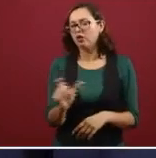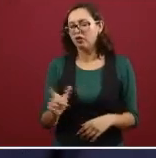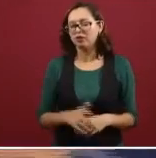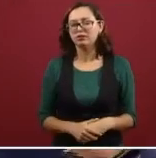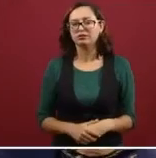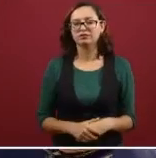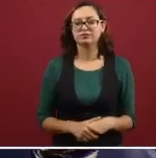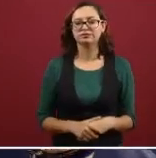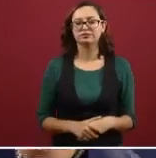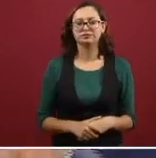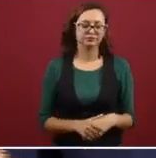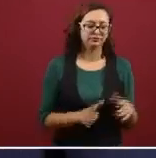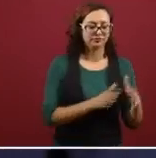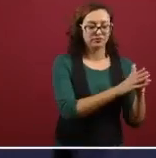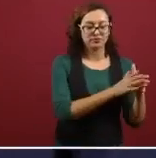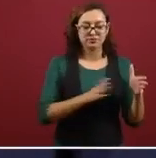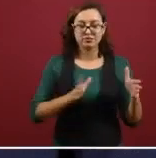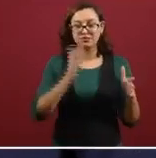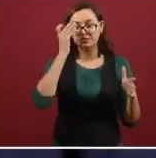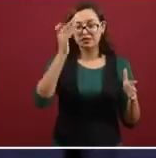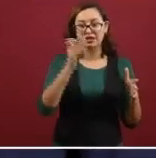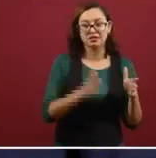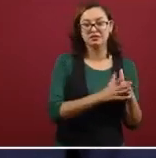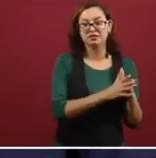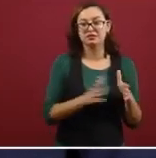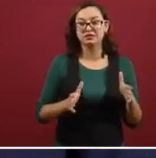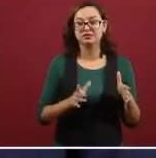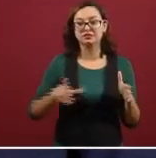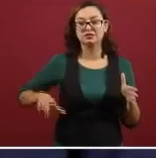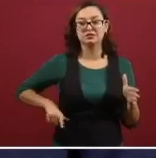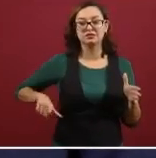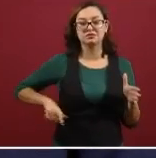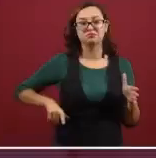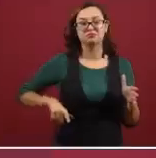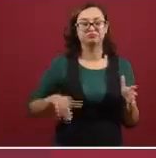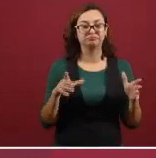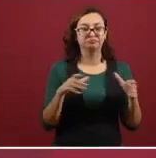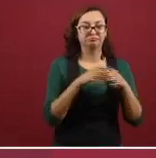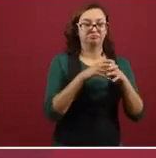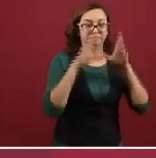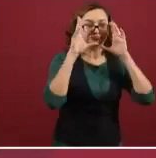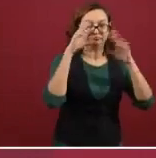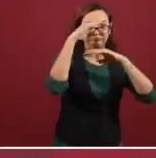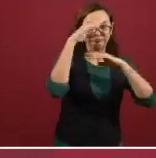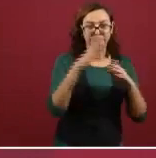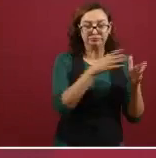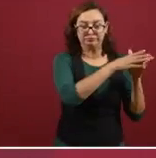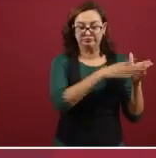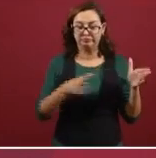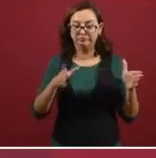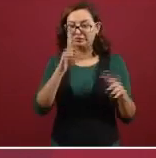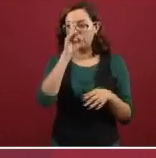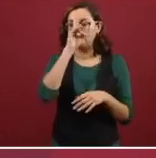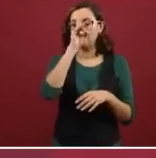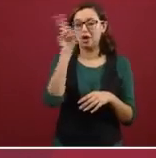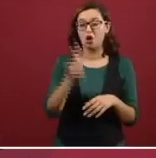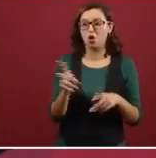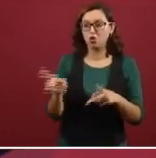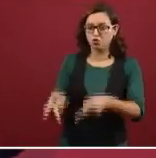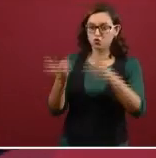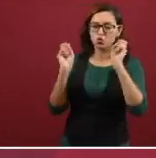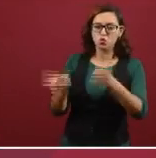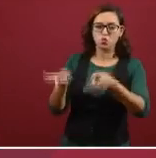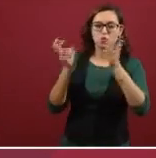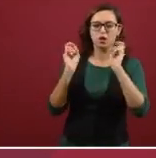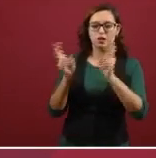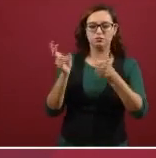ha sido en los periodos de gobiernos conservadores. Este periodo, que